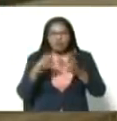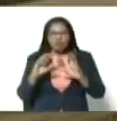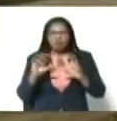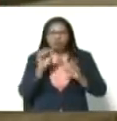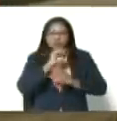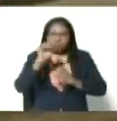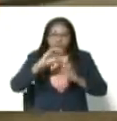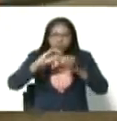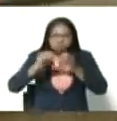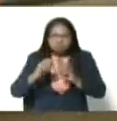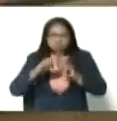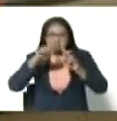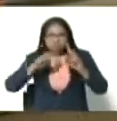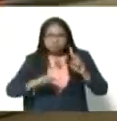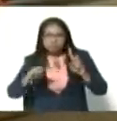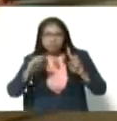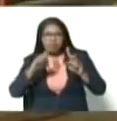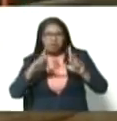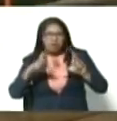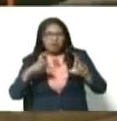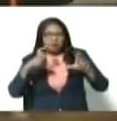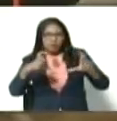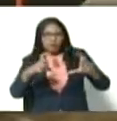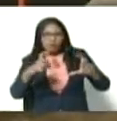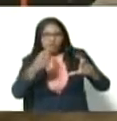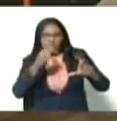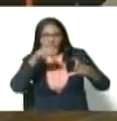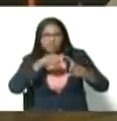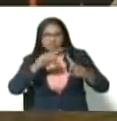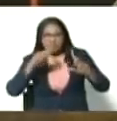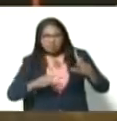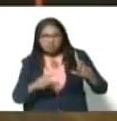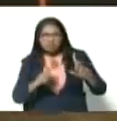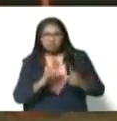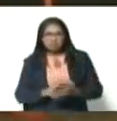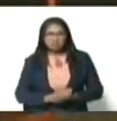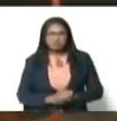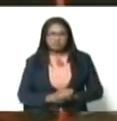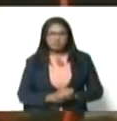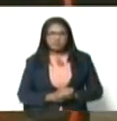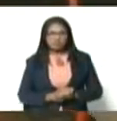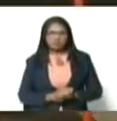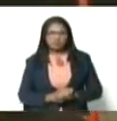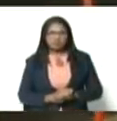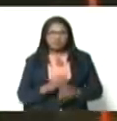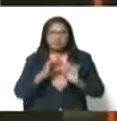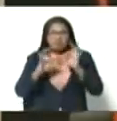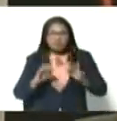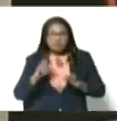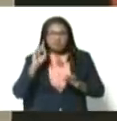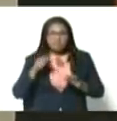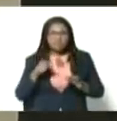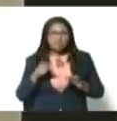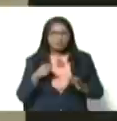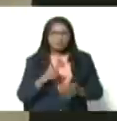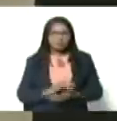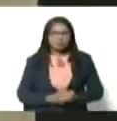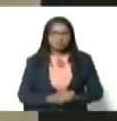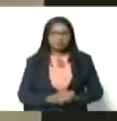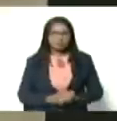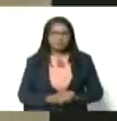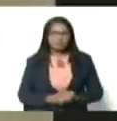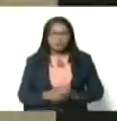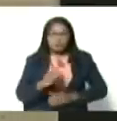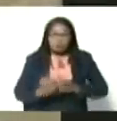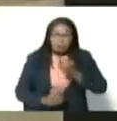parte eléctrica, las baterías, fueron intervenidas por los trabajadores del Metro de Caracas. Con